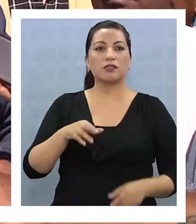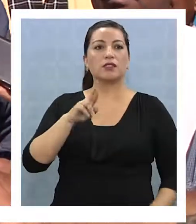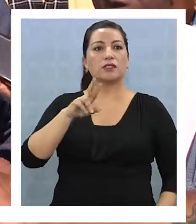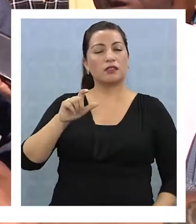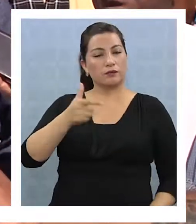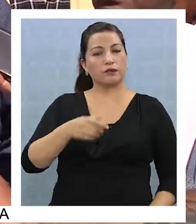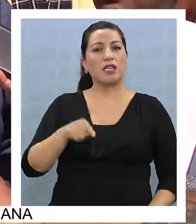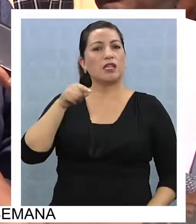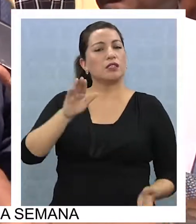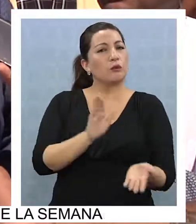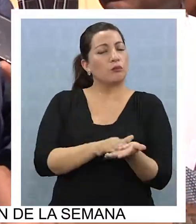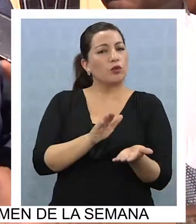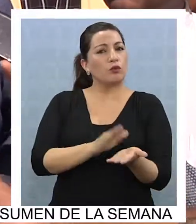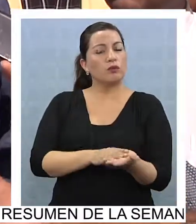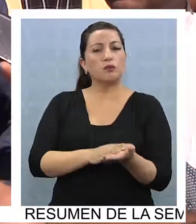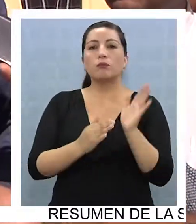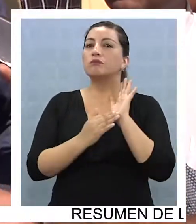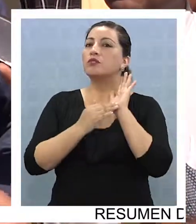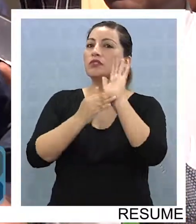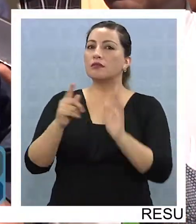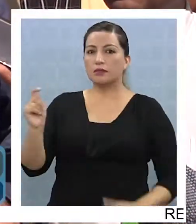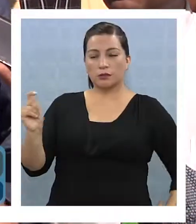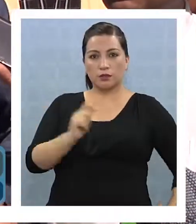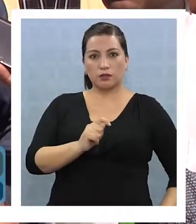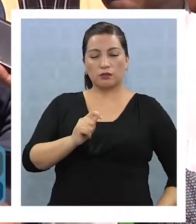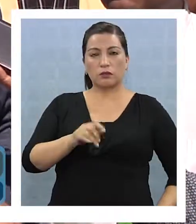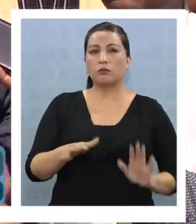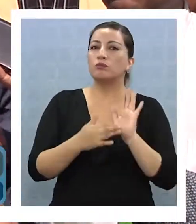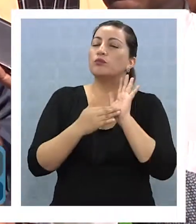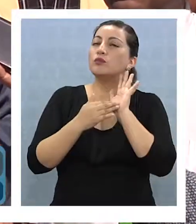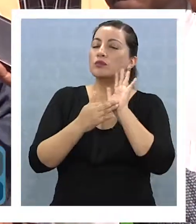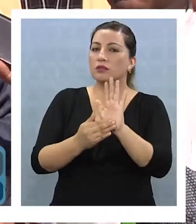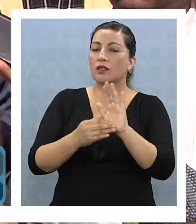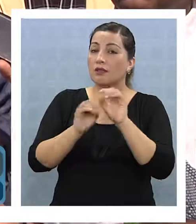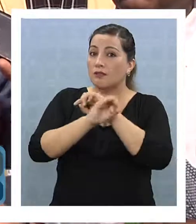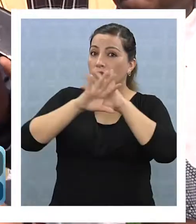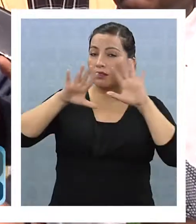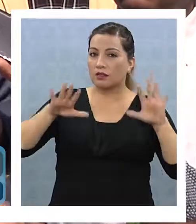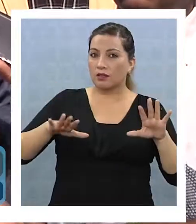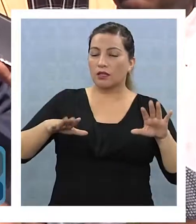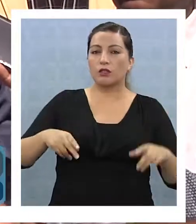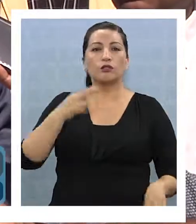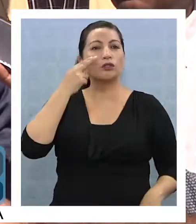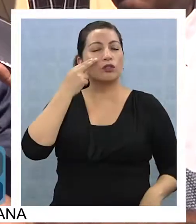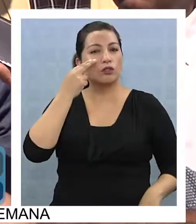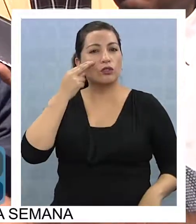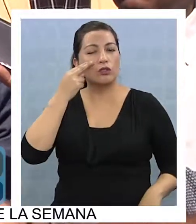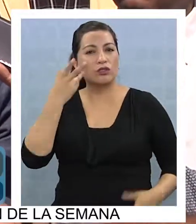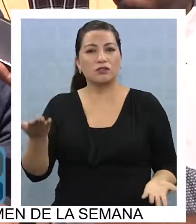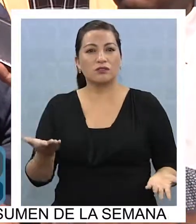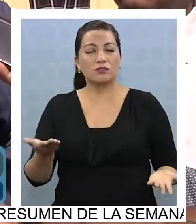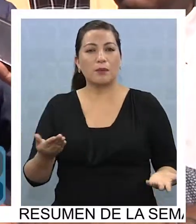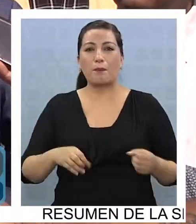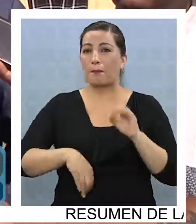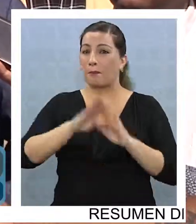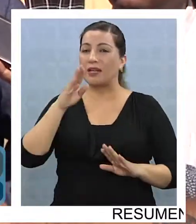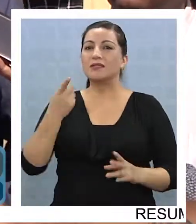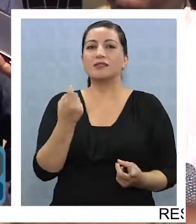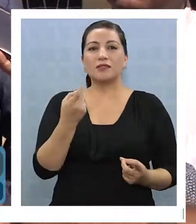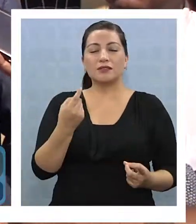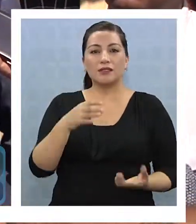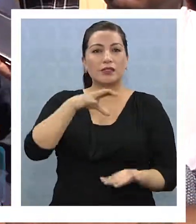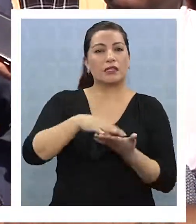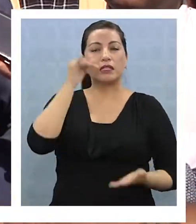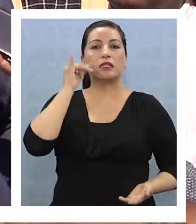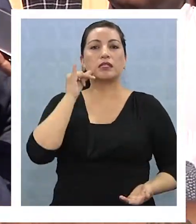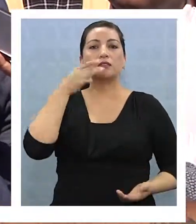Esta propuesta básicamente es el manifiesto por Tarapacá. Un manifiesto que claramente, ¿cierto?, identifica cuáles son las mayores necesidades que tiene hoy día nuestra región,